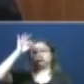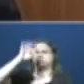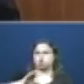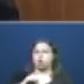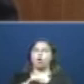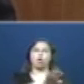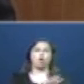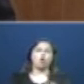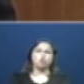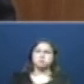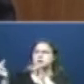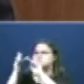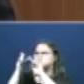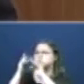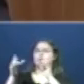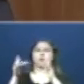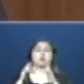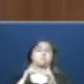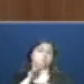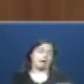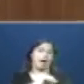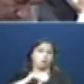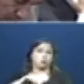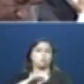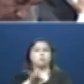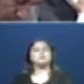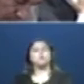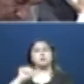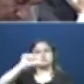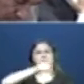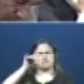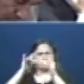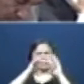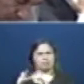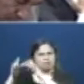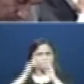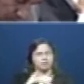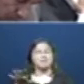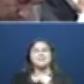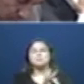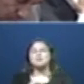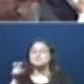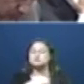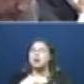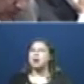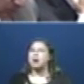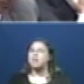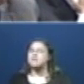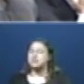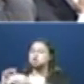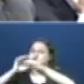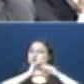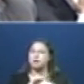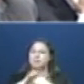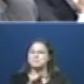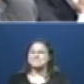gobiernos autonómicos entre sí y de estos con el gobierno de la nación y en todo caso garantizar la solidaridad e igualdad de todos los españoles recuperando